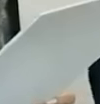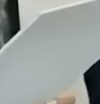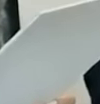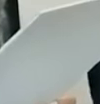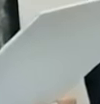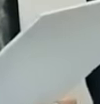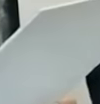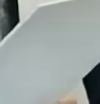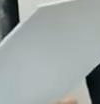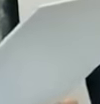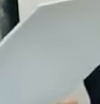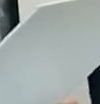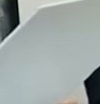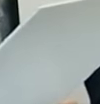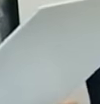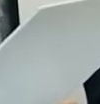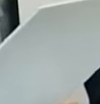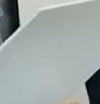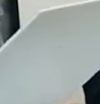Cobró,